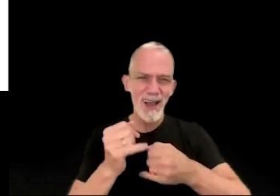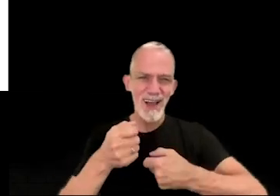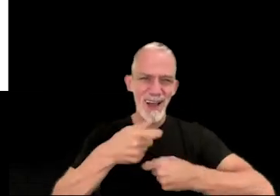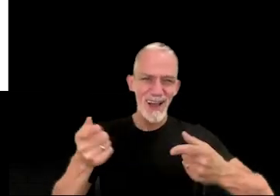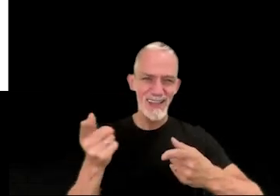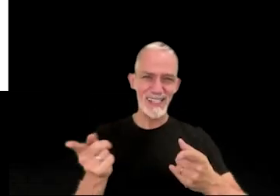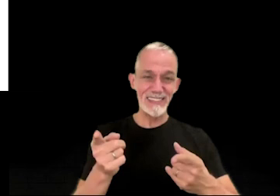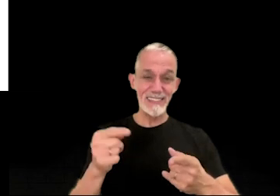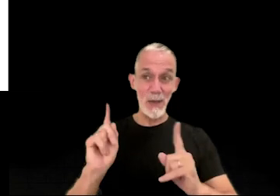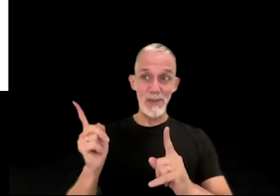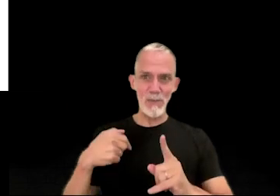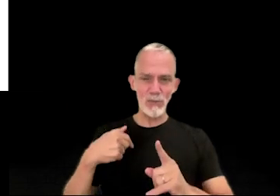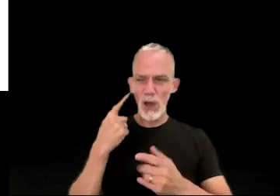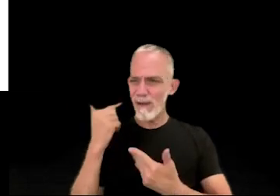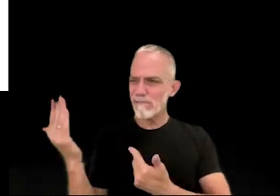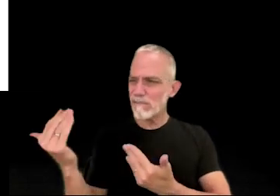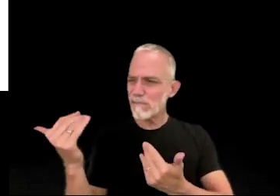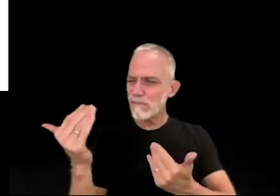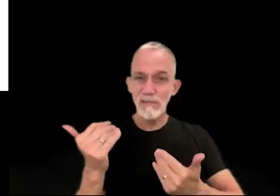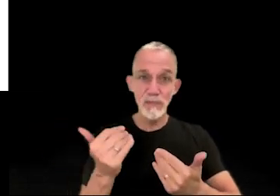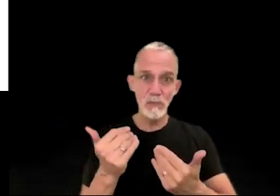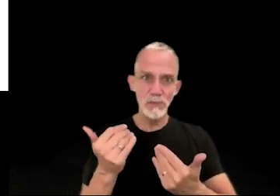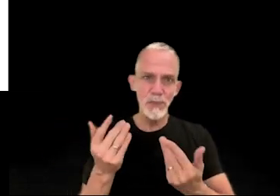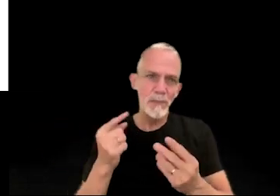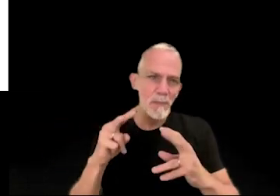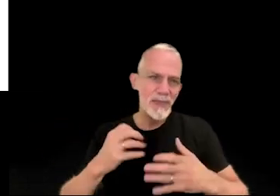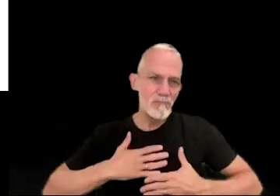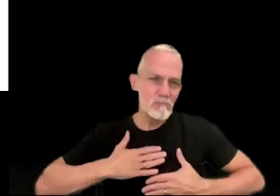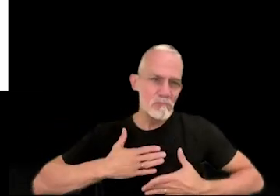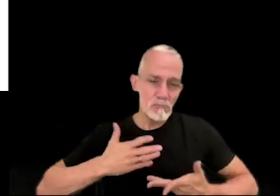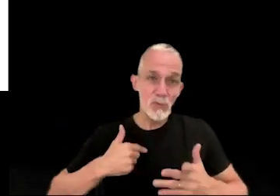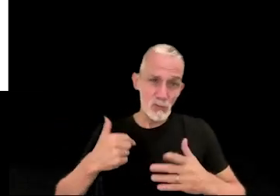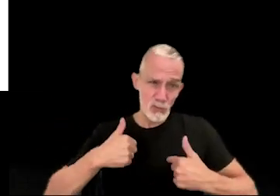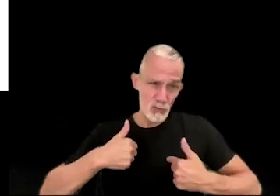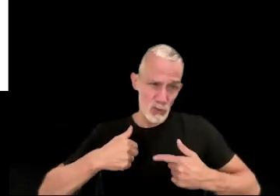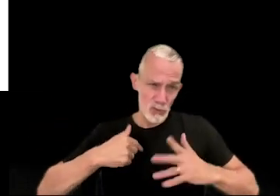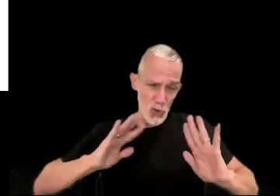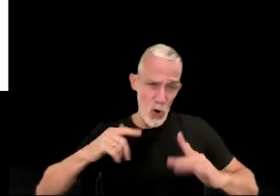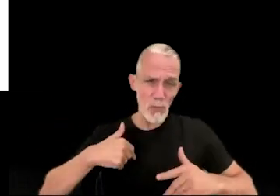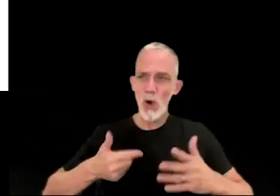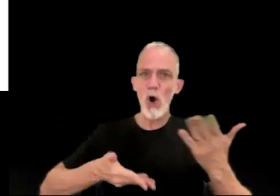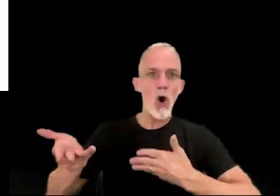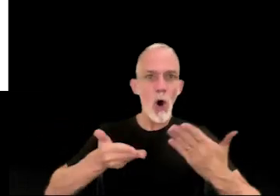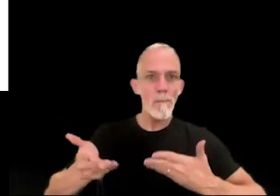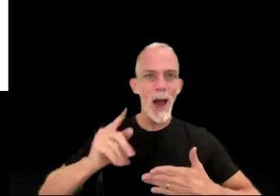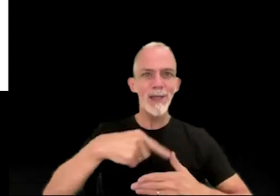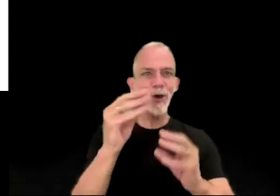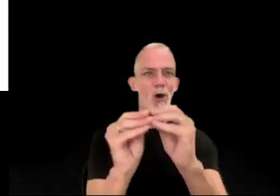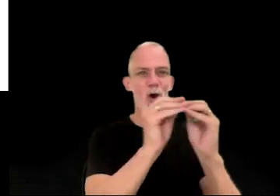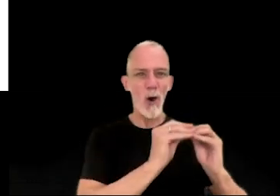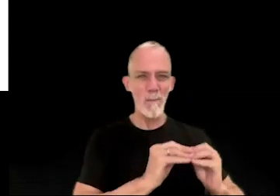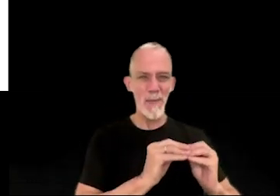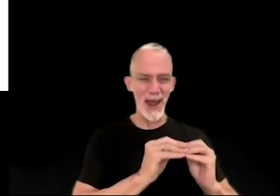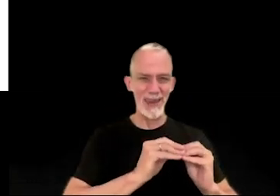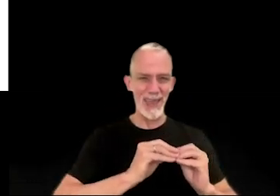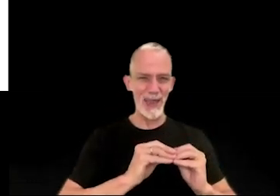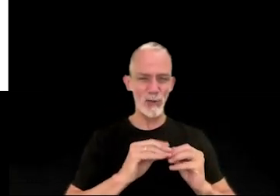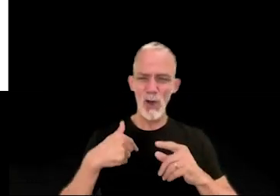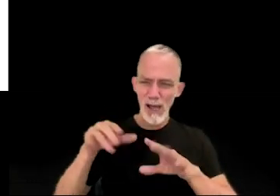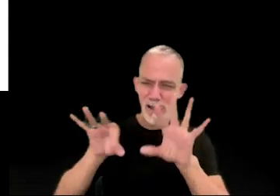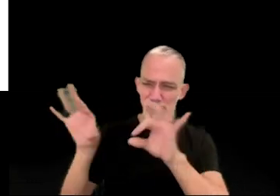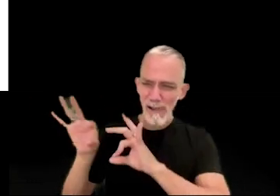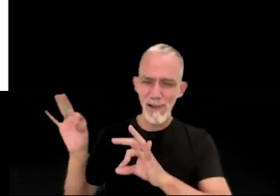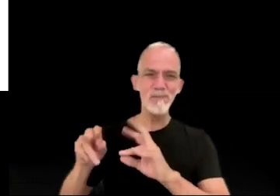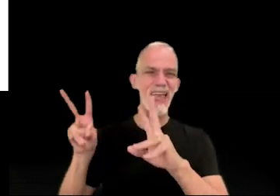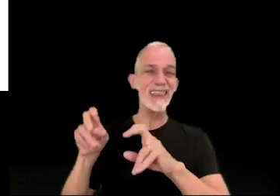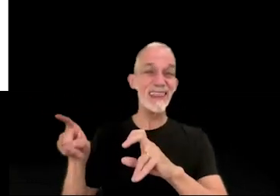estudio, que la realidad es que es un estudio que hago yo, pero que comparto mucho con el resto de mis compañeros de las áreas de